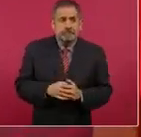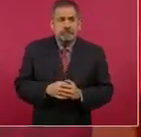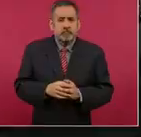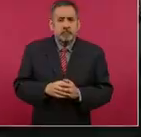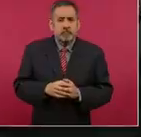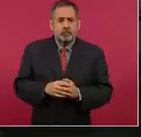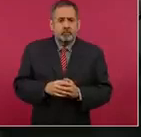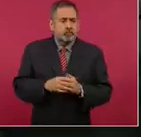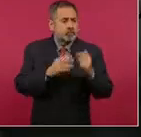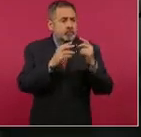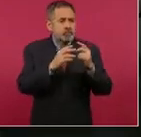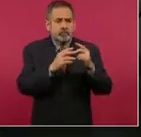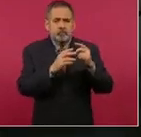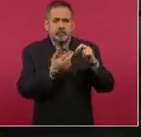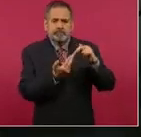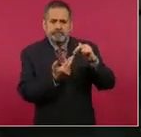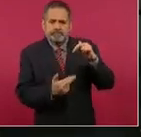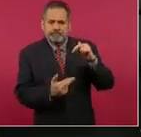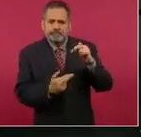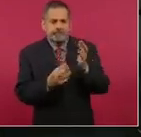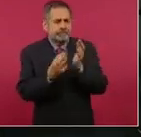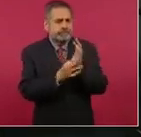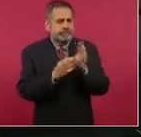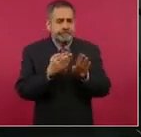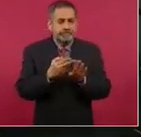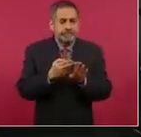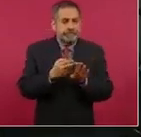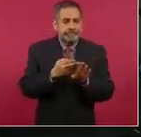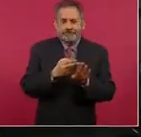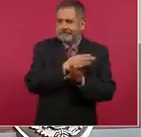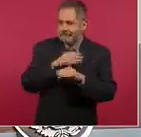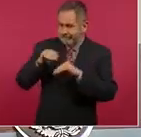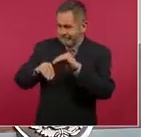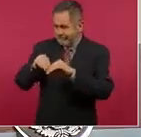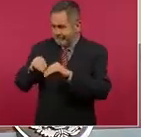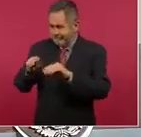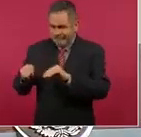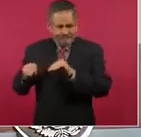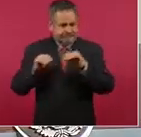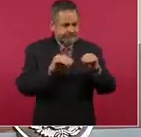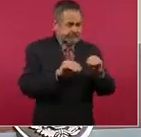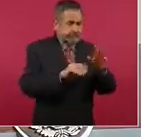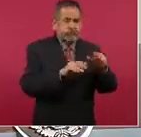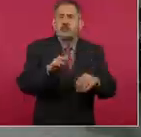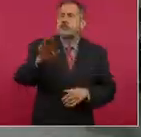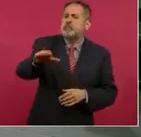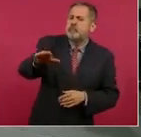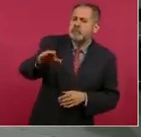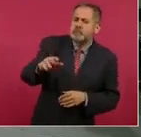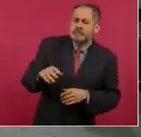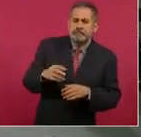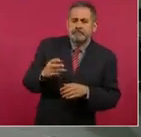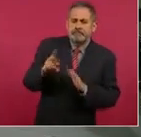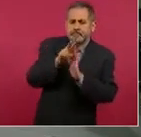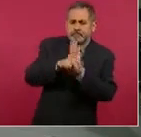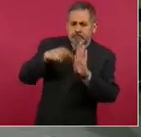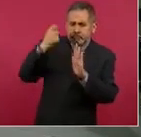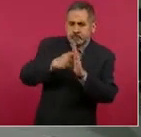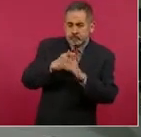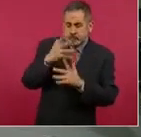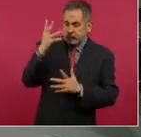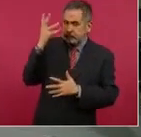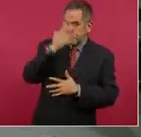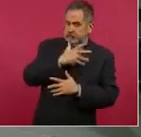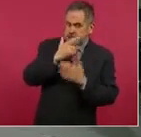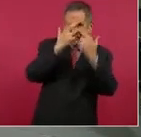las estructuras prefabricadas. Es que en el video que se proyecta en internet, pues sí se ve aparatoso e